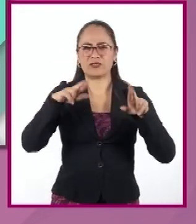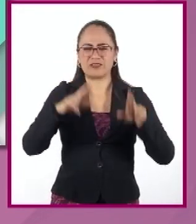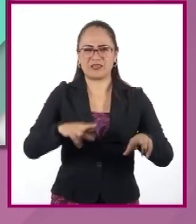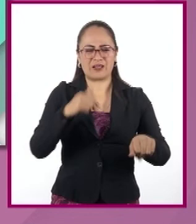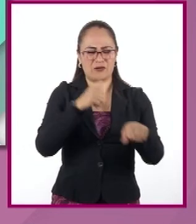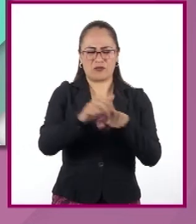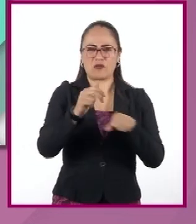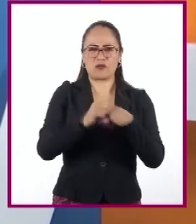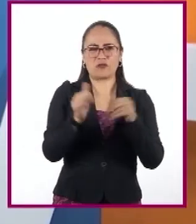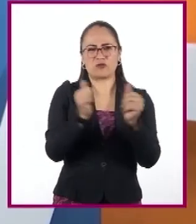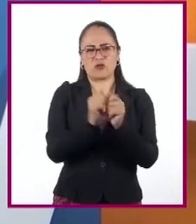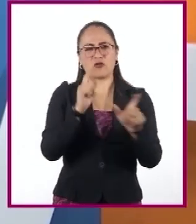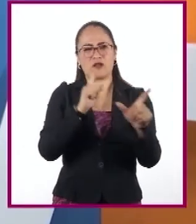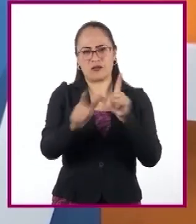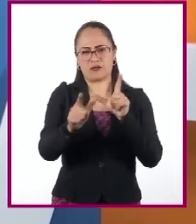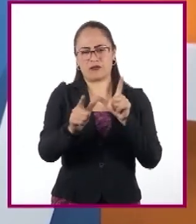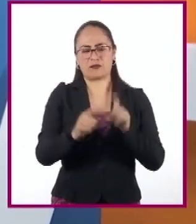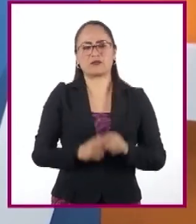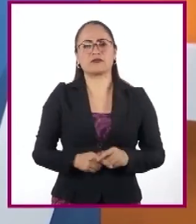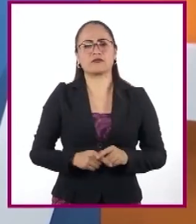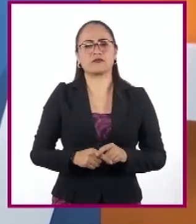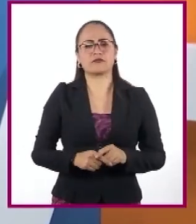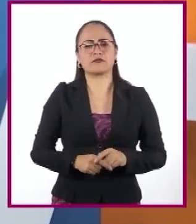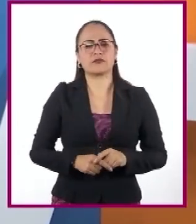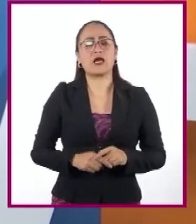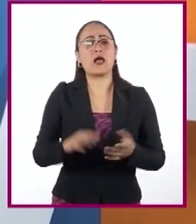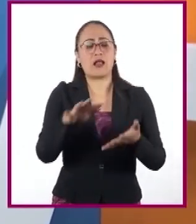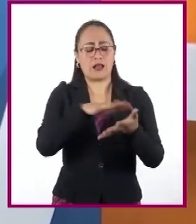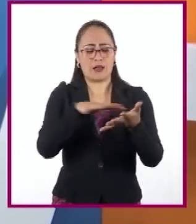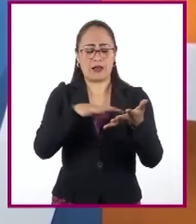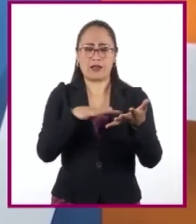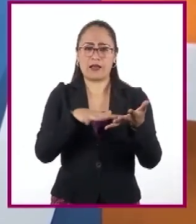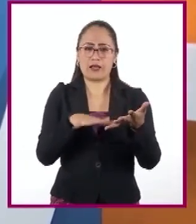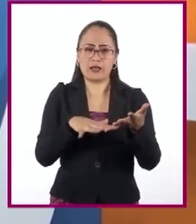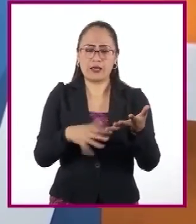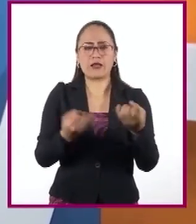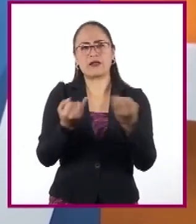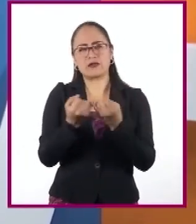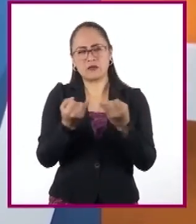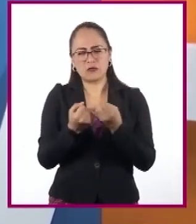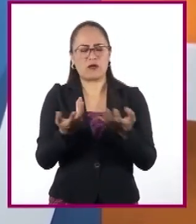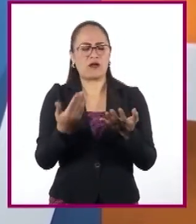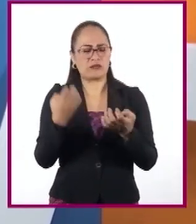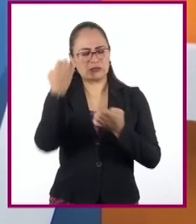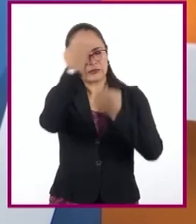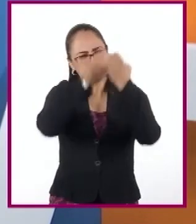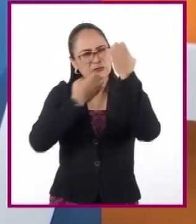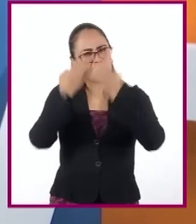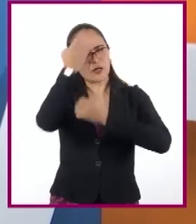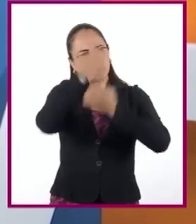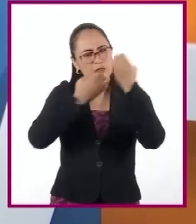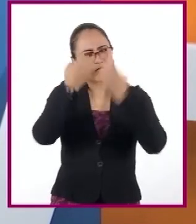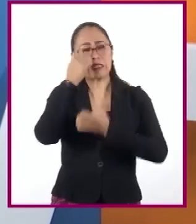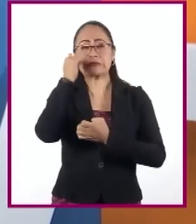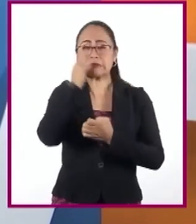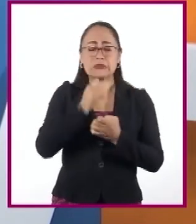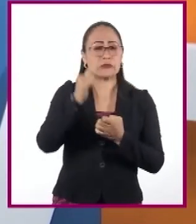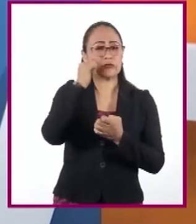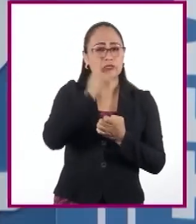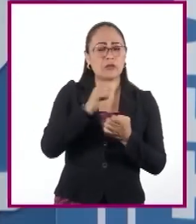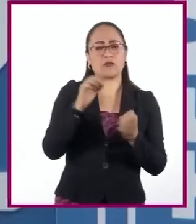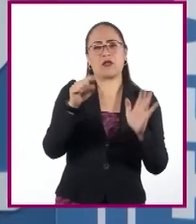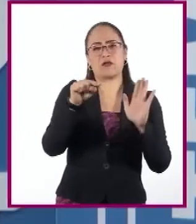un enunciado, ya que al leer y analizar el texto del problema debemos cuidar los signos de